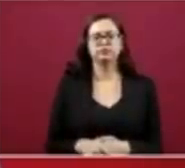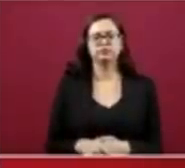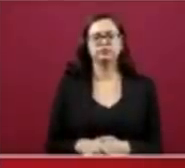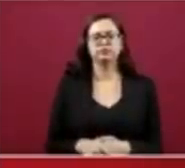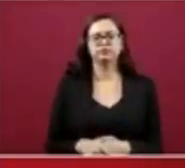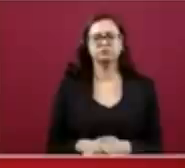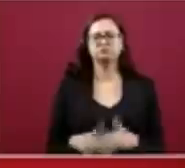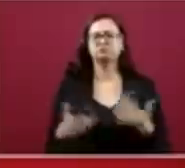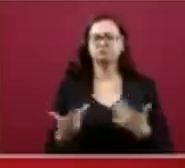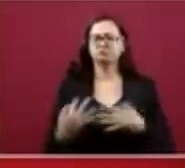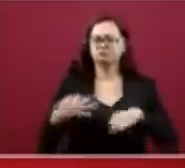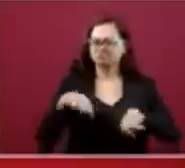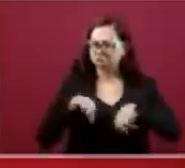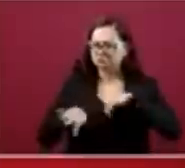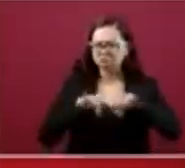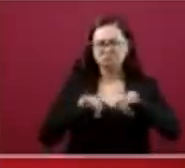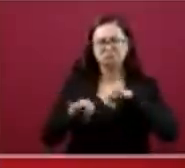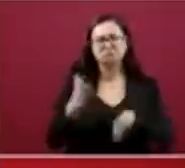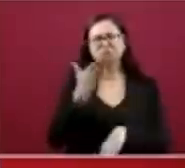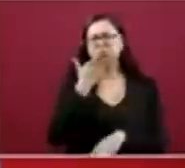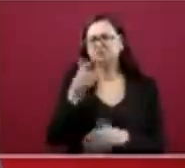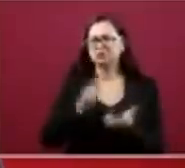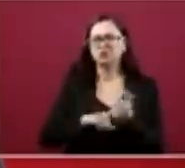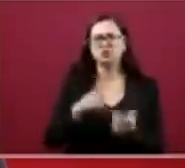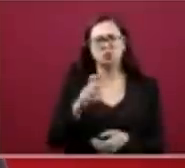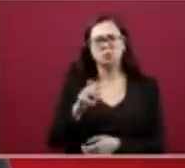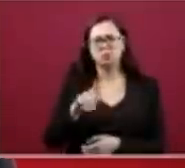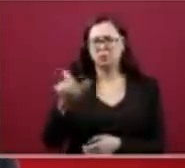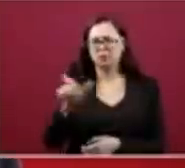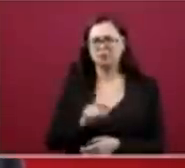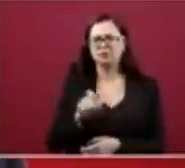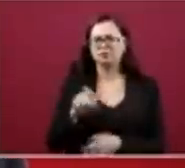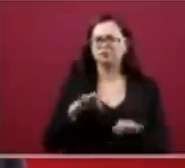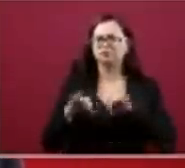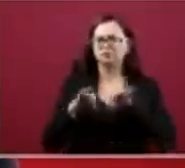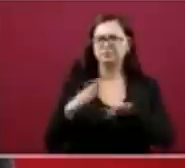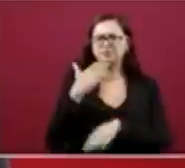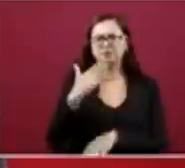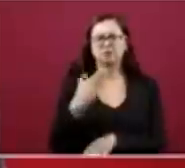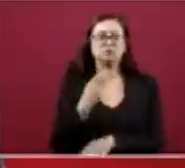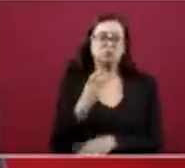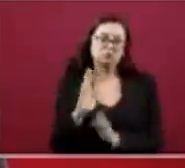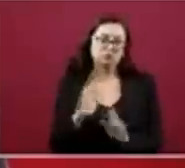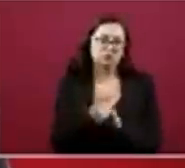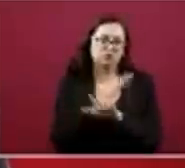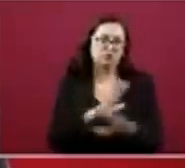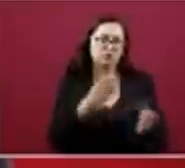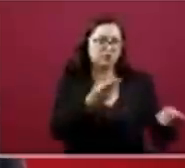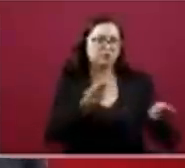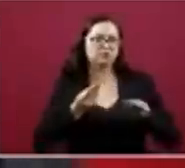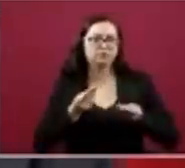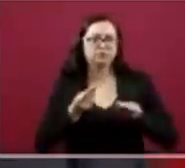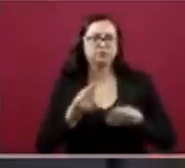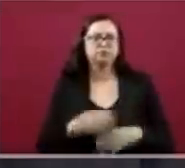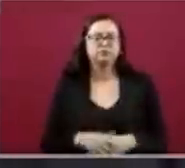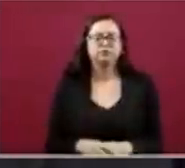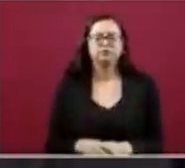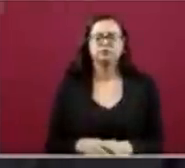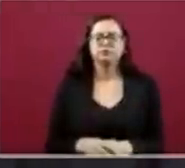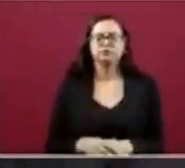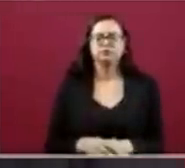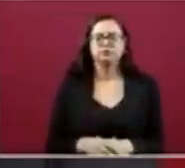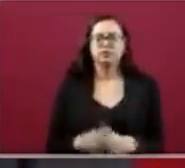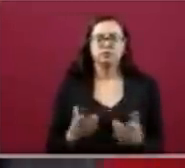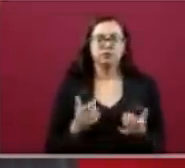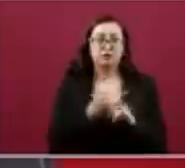trabajando muy bien en Pemex, ese es el informe que tengo, no solo de